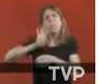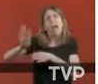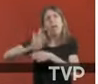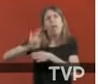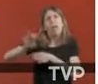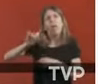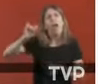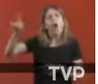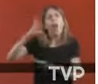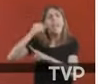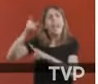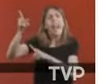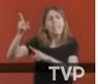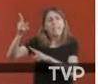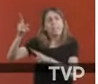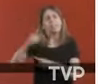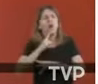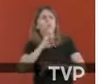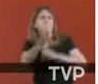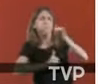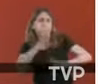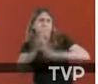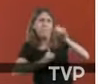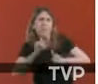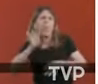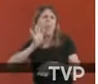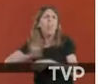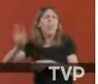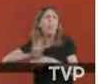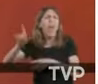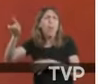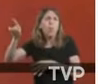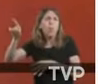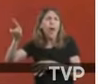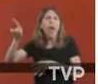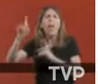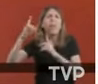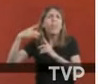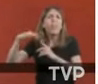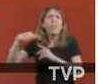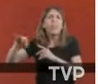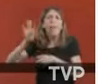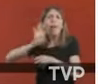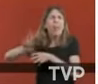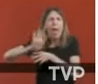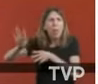los ingleses, y dijo que la deuda con la potencia extranjera o la deuda debía seguir la deuda